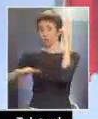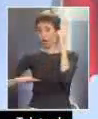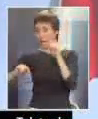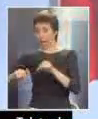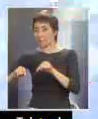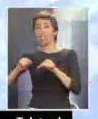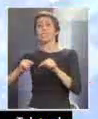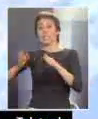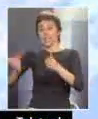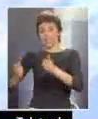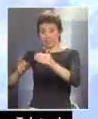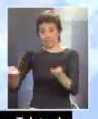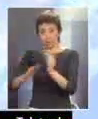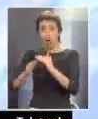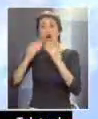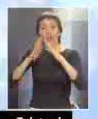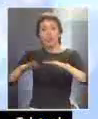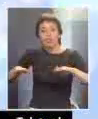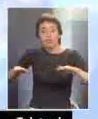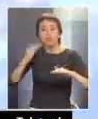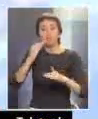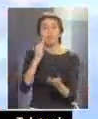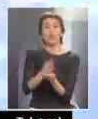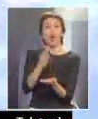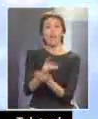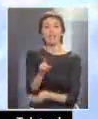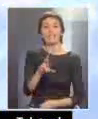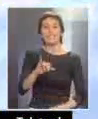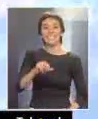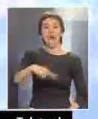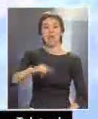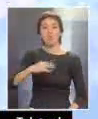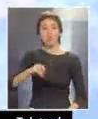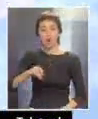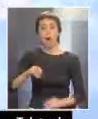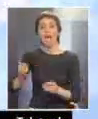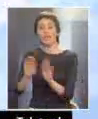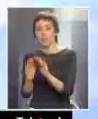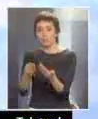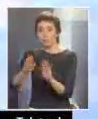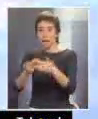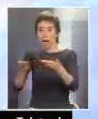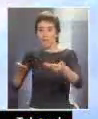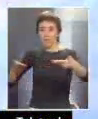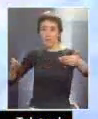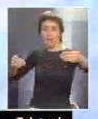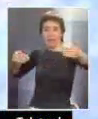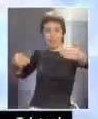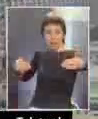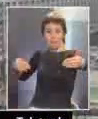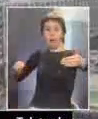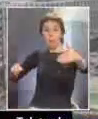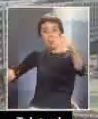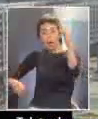es que pequeños del Colegio República de Siria, digo, de la comuna de Ñuñoa, comenzaron a extenderla. Luego comenzó el